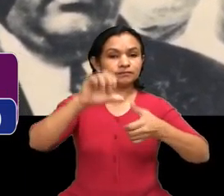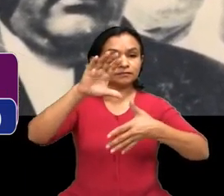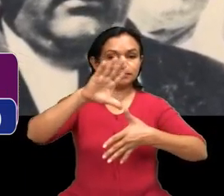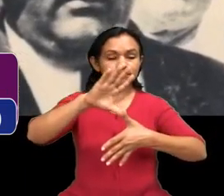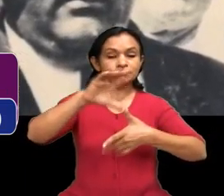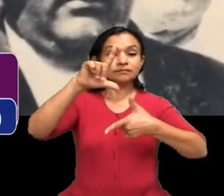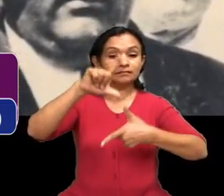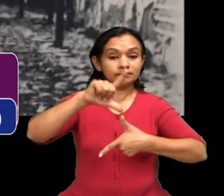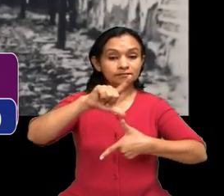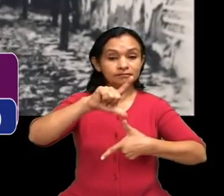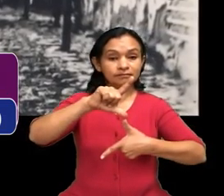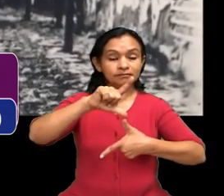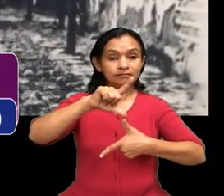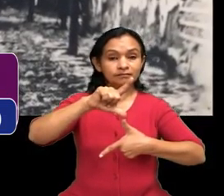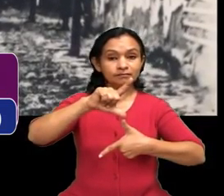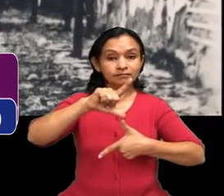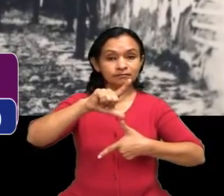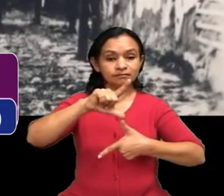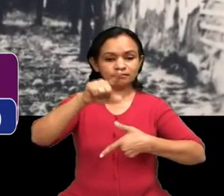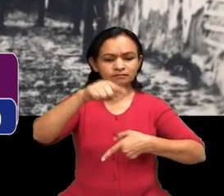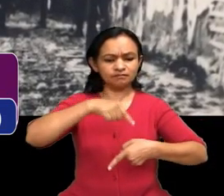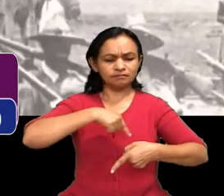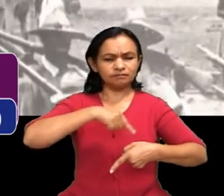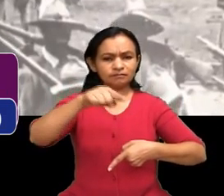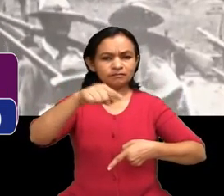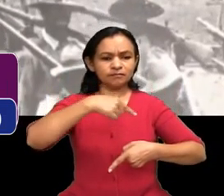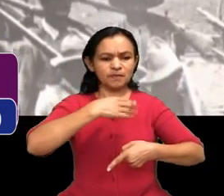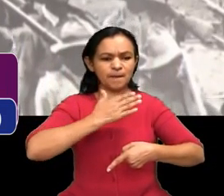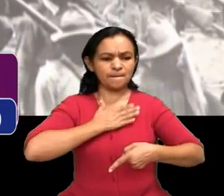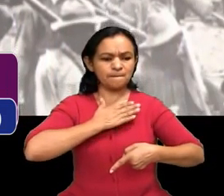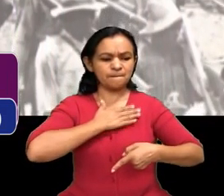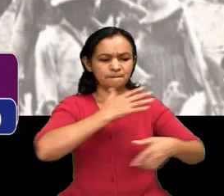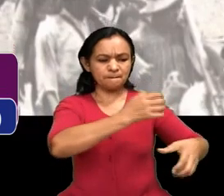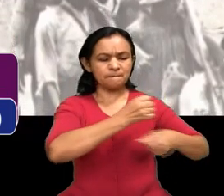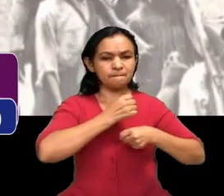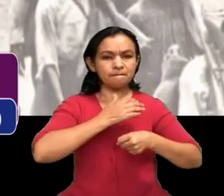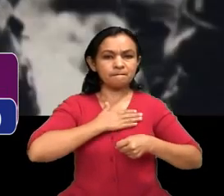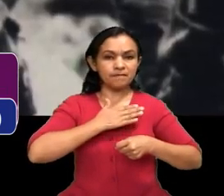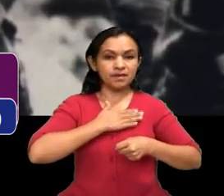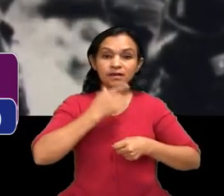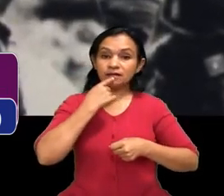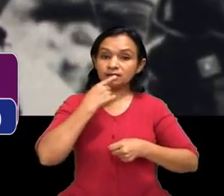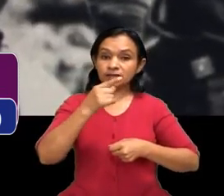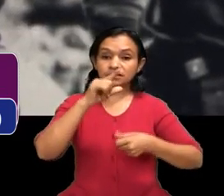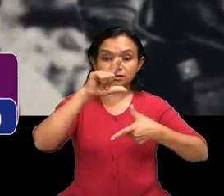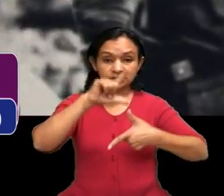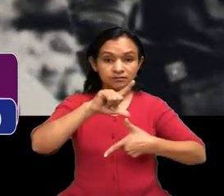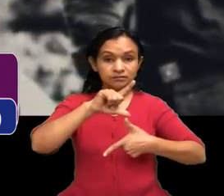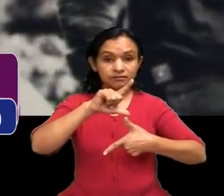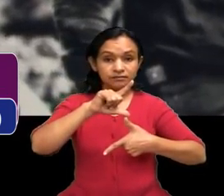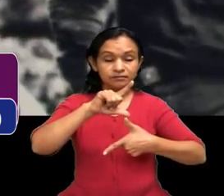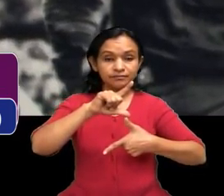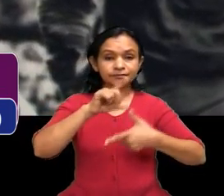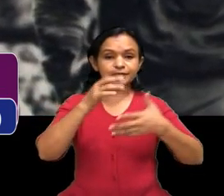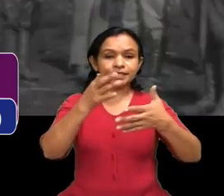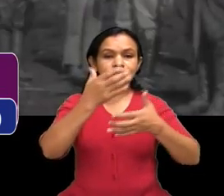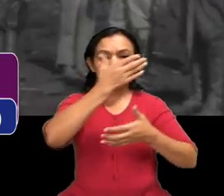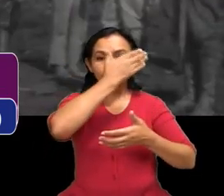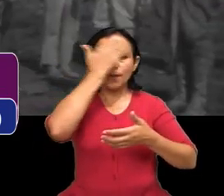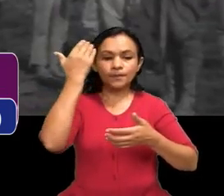Latina, considerándolo, como bien dijiste vos, el patio trasero, y tratando de que se olviden a